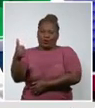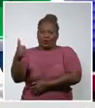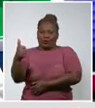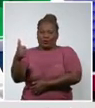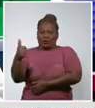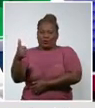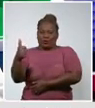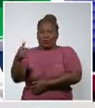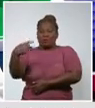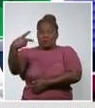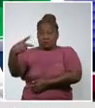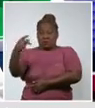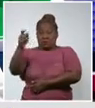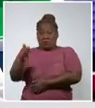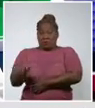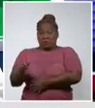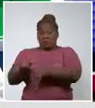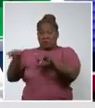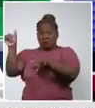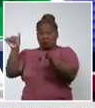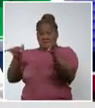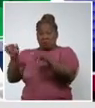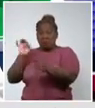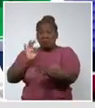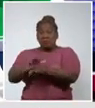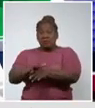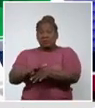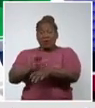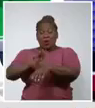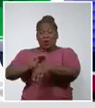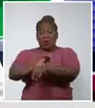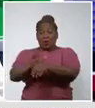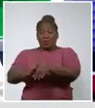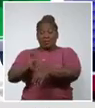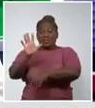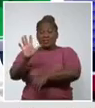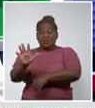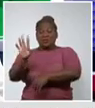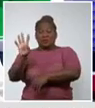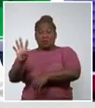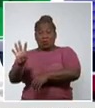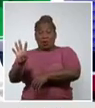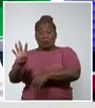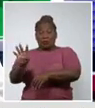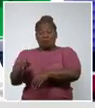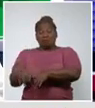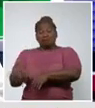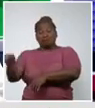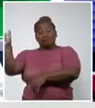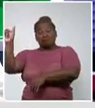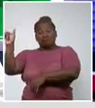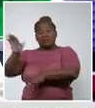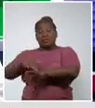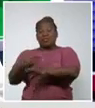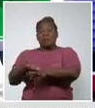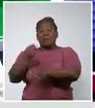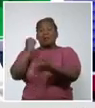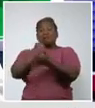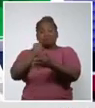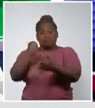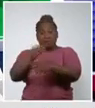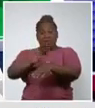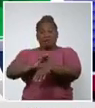2 personas que se evacuaron al inicio de la pandemia, 54 retornados después de ser diagnosticados, y